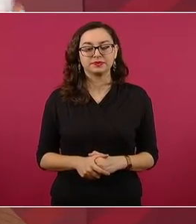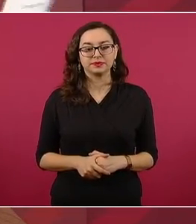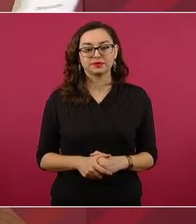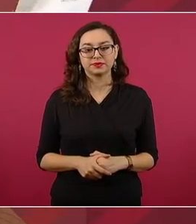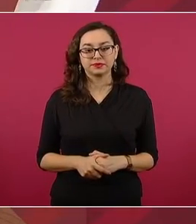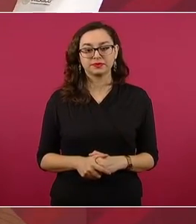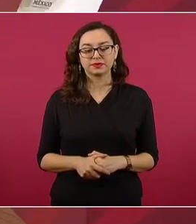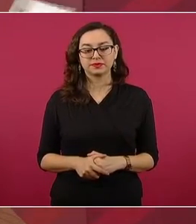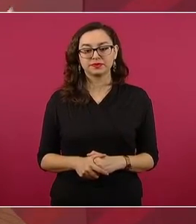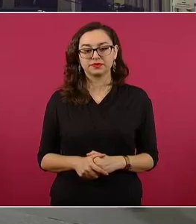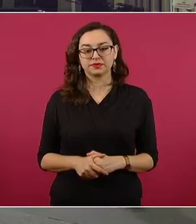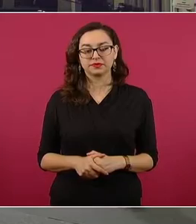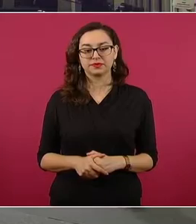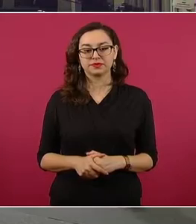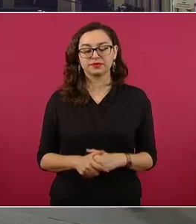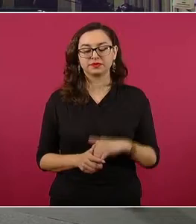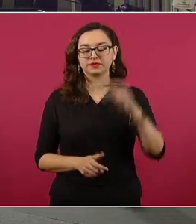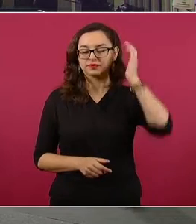Entonces,